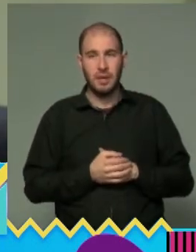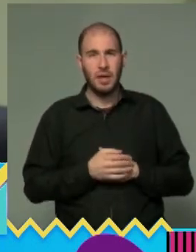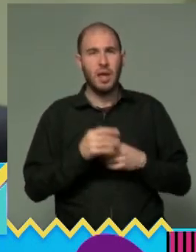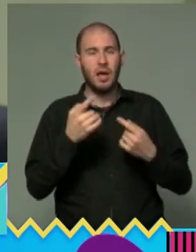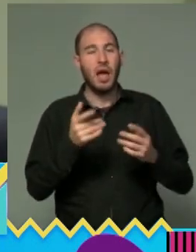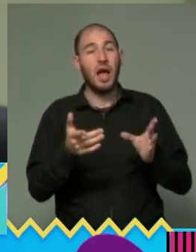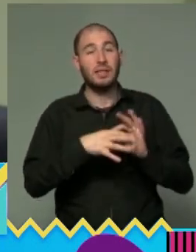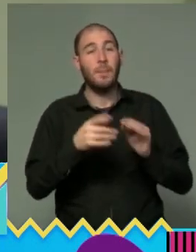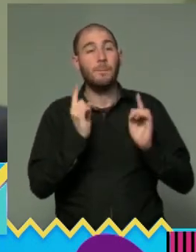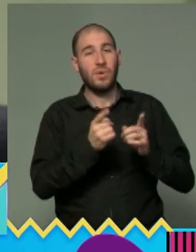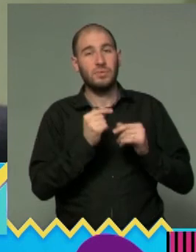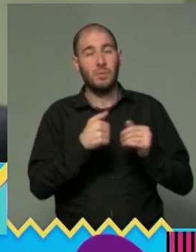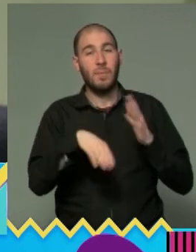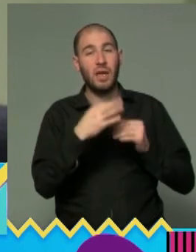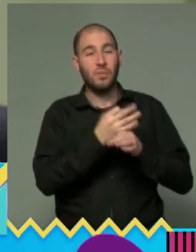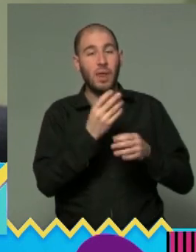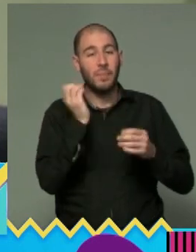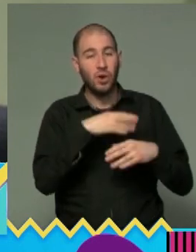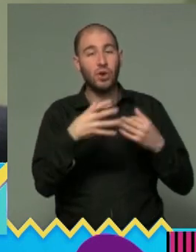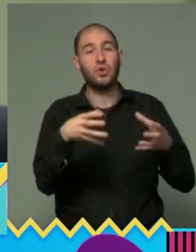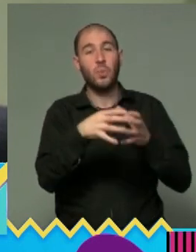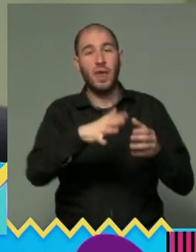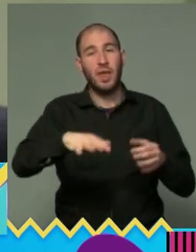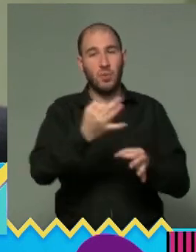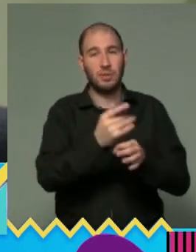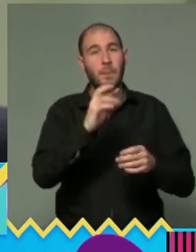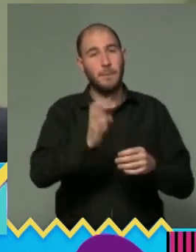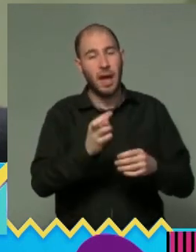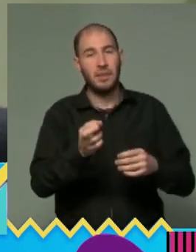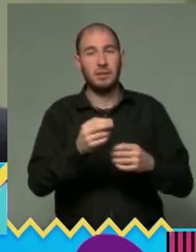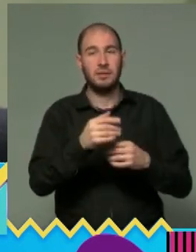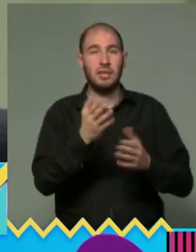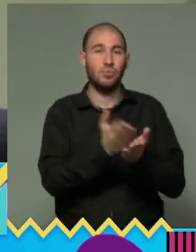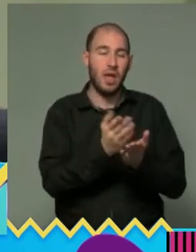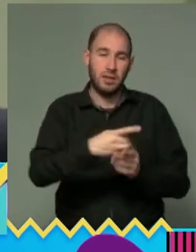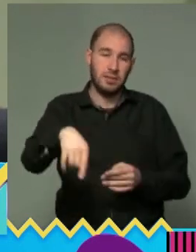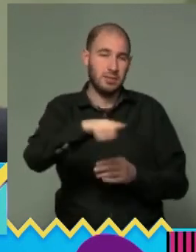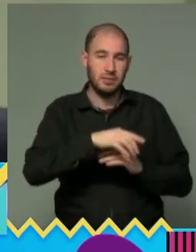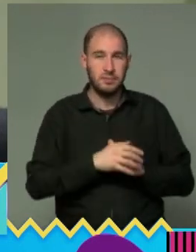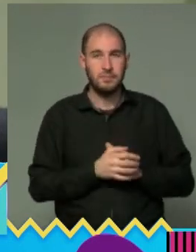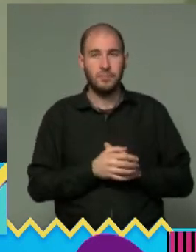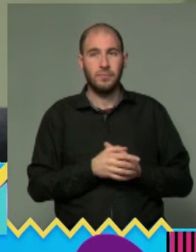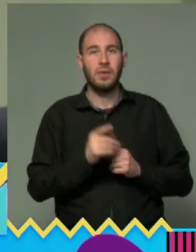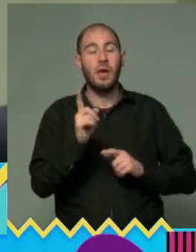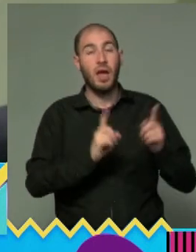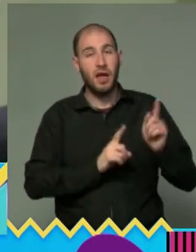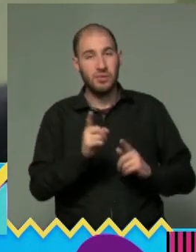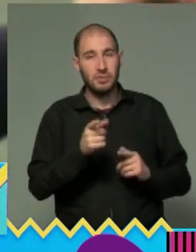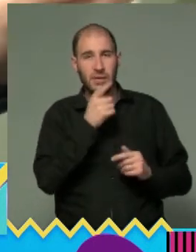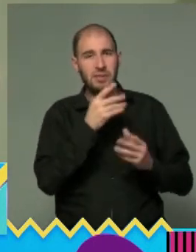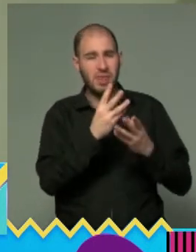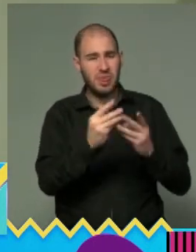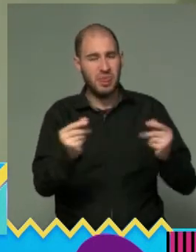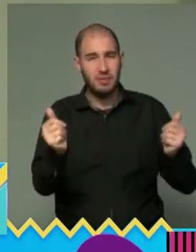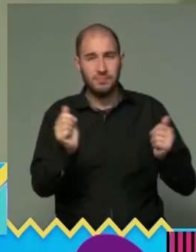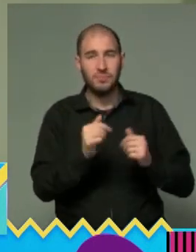principal aliado de la docencia para mejorar la escuela es la comunidad educativa, son los Bien. padres, las madres, los estudiantes. Y eso a veces se erosiona